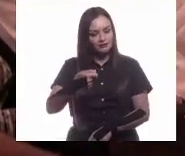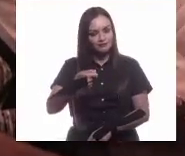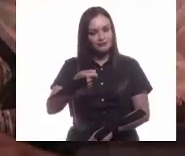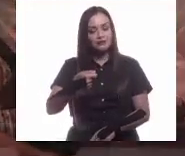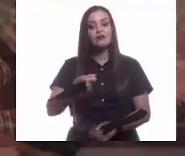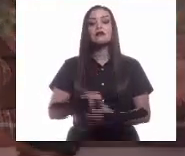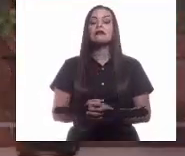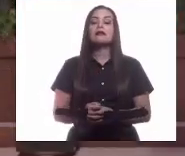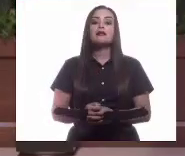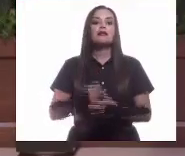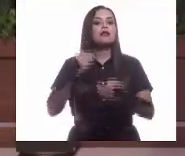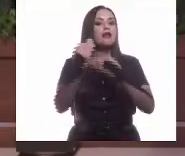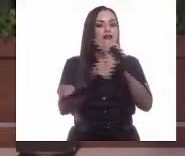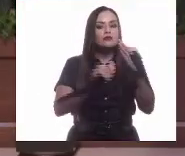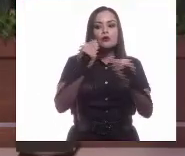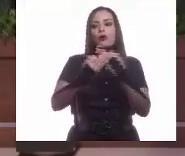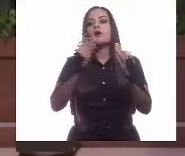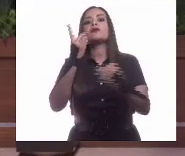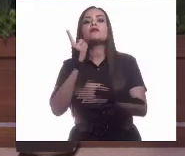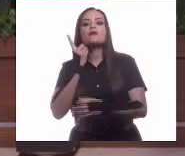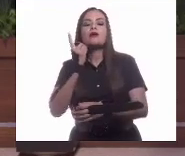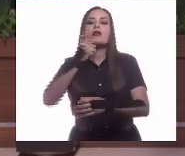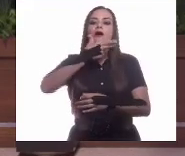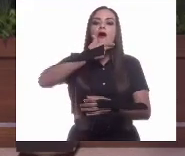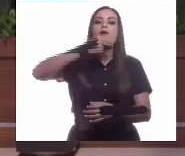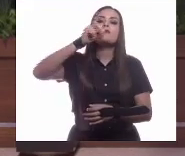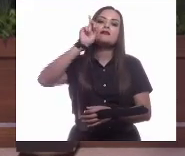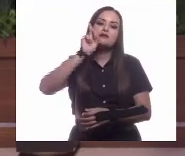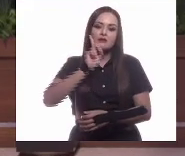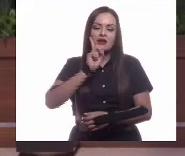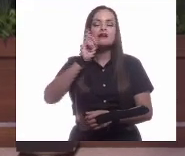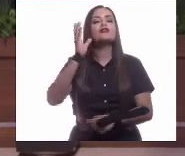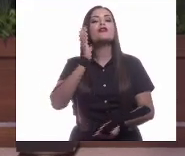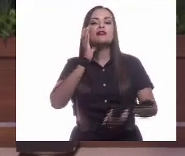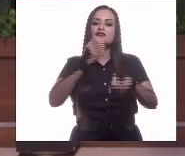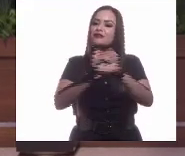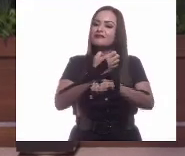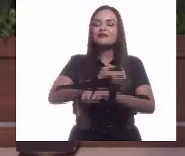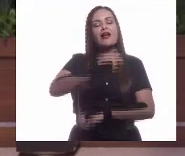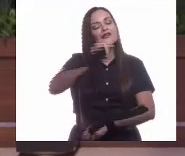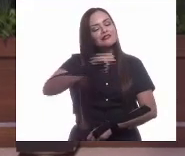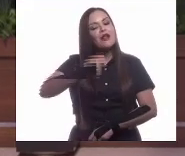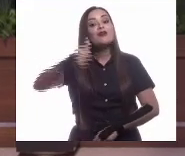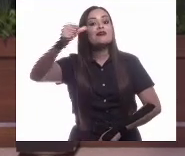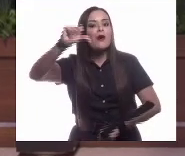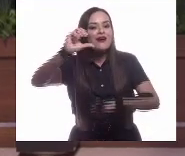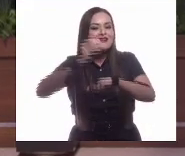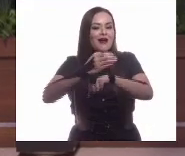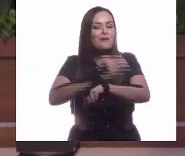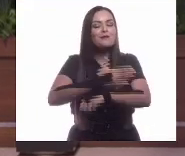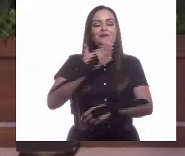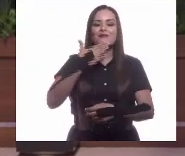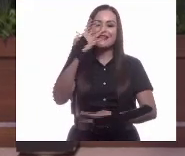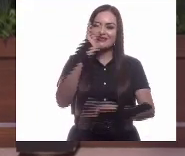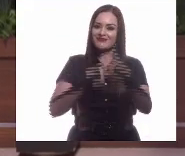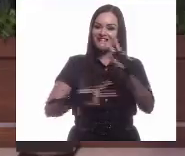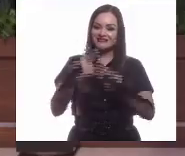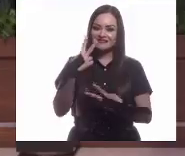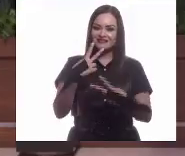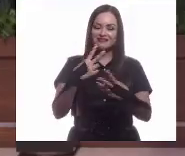a todas y a todos los diputados de nuestro Congreso local en Baja California Sur que hoy nos acompañan. Bienvenidos.